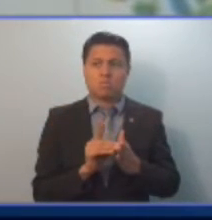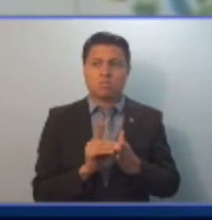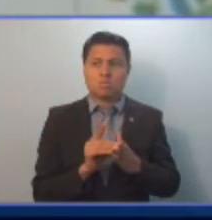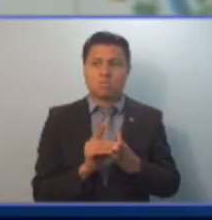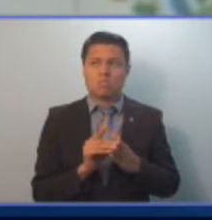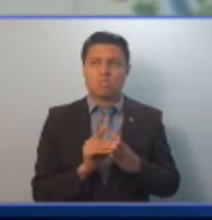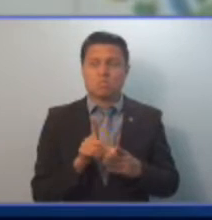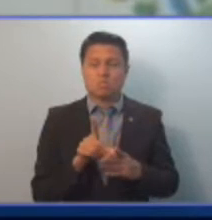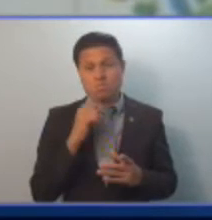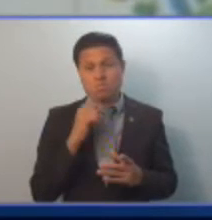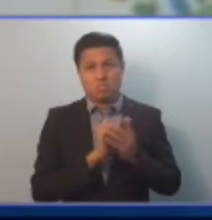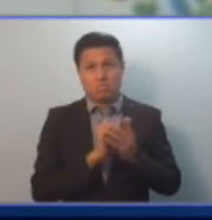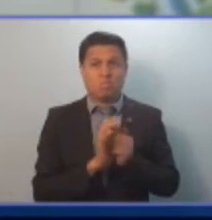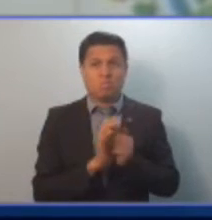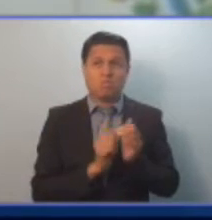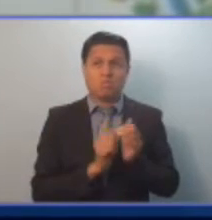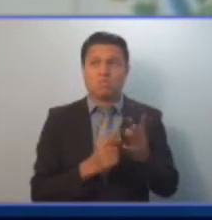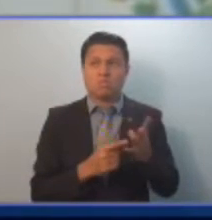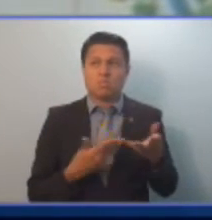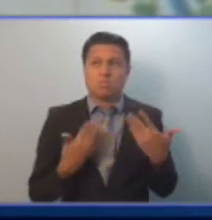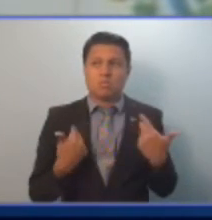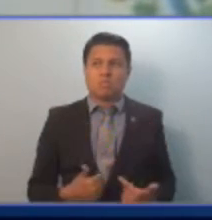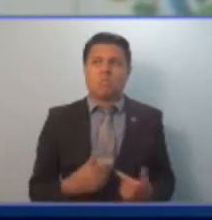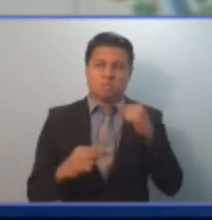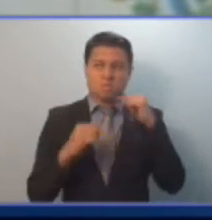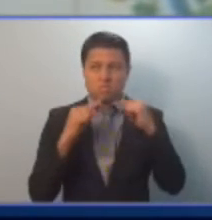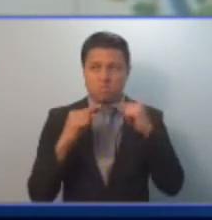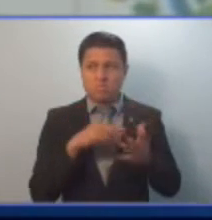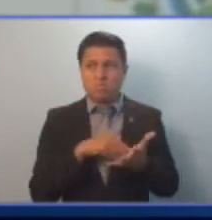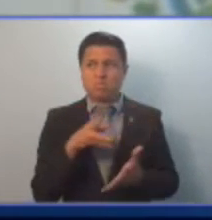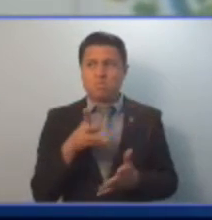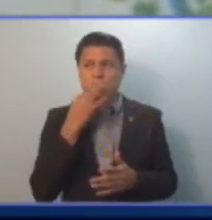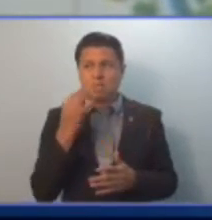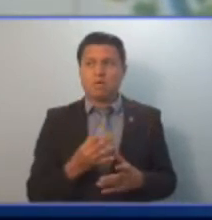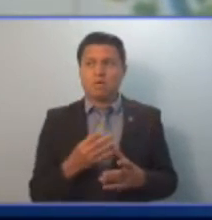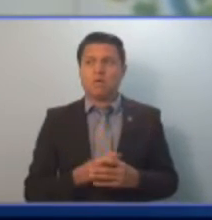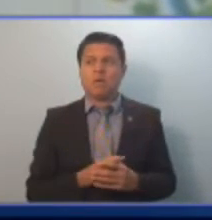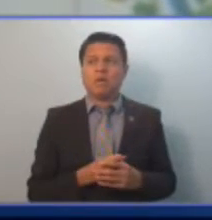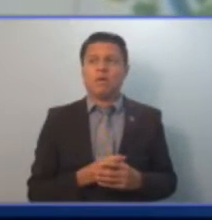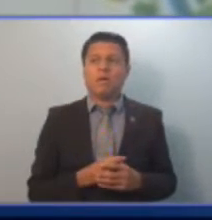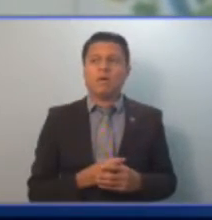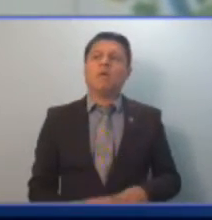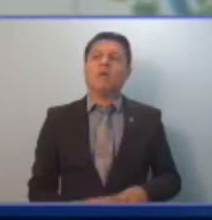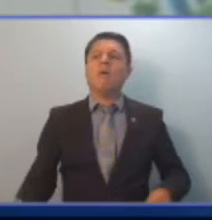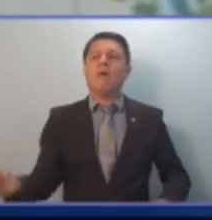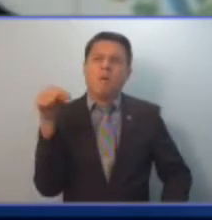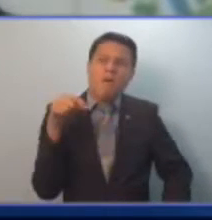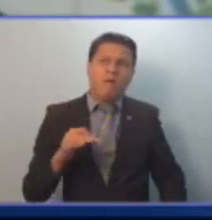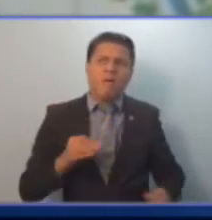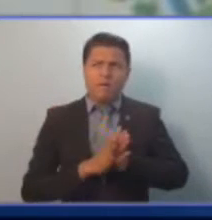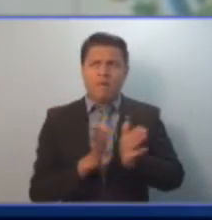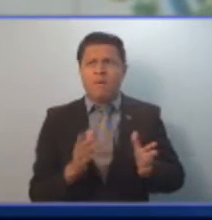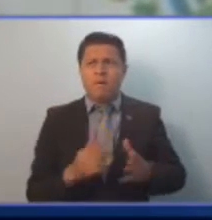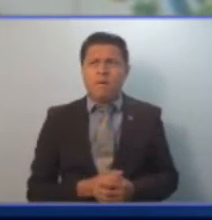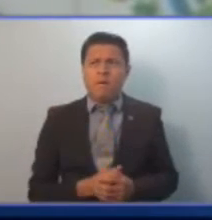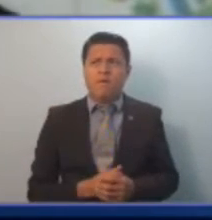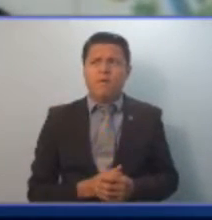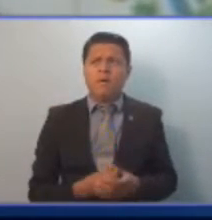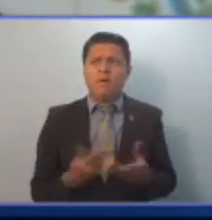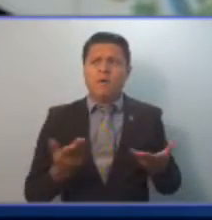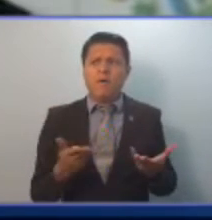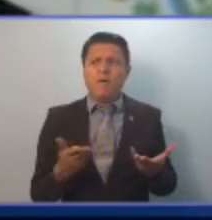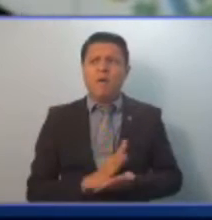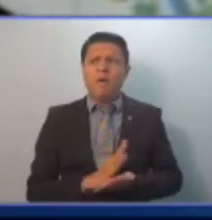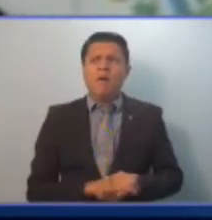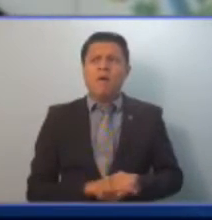El conflicto de los derechos y la democracia realmente hoy generadas por, es